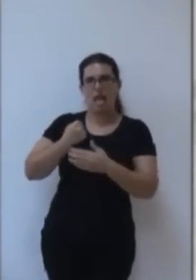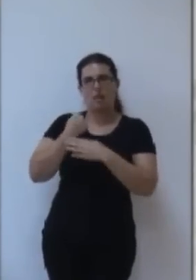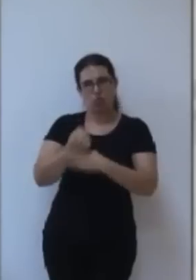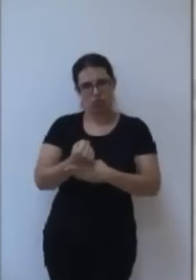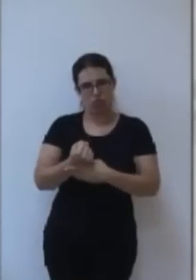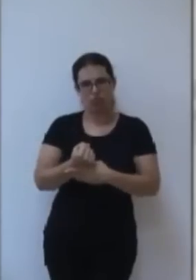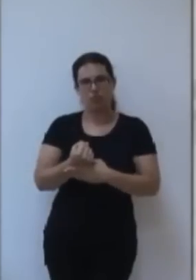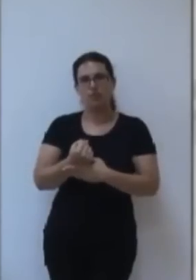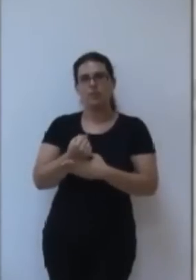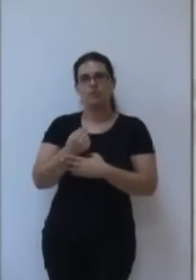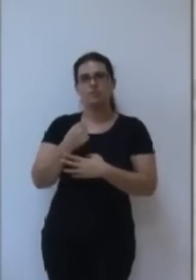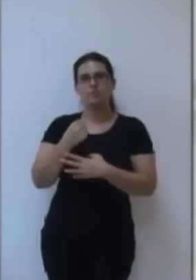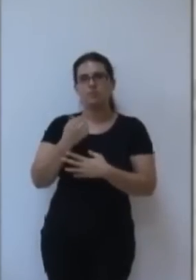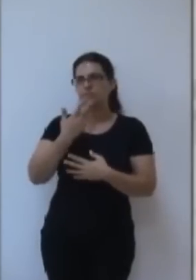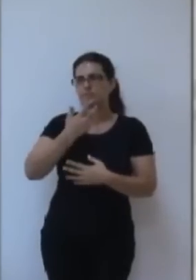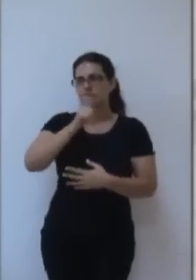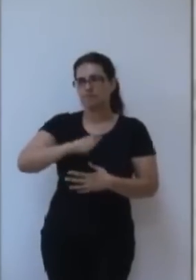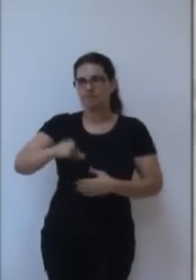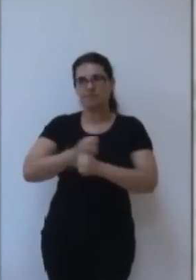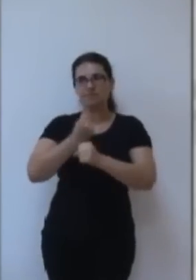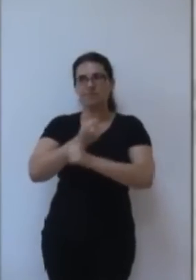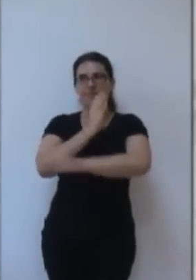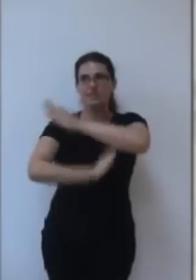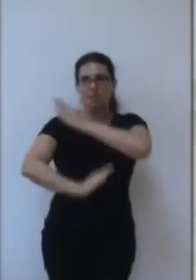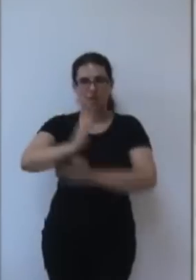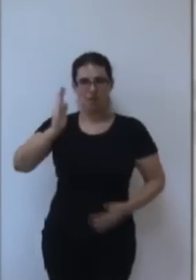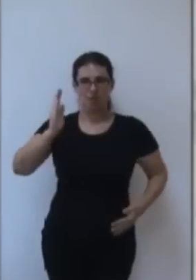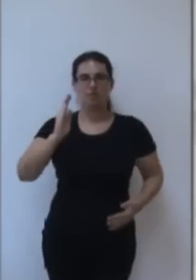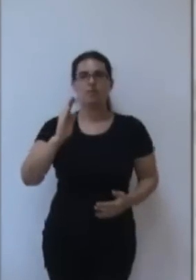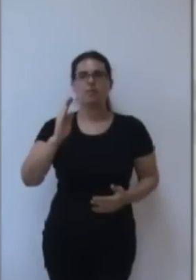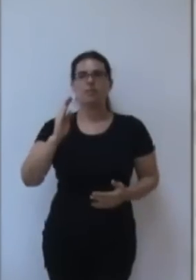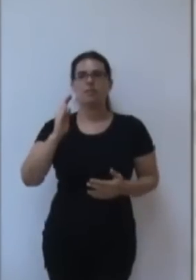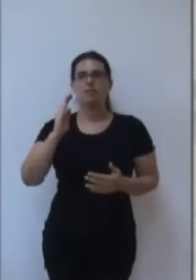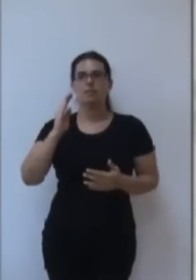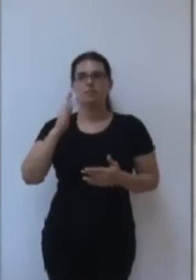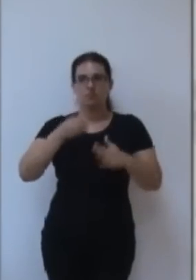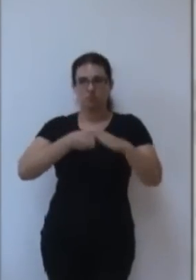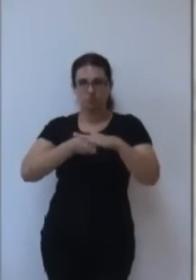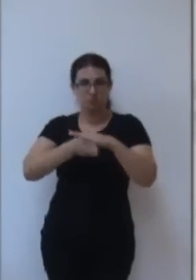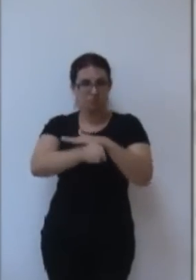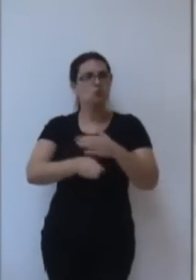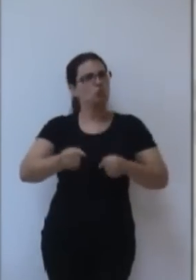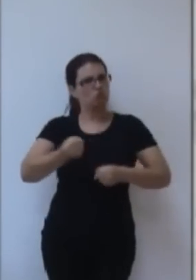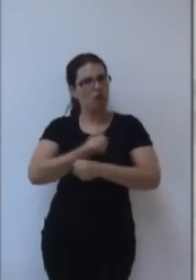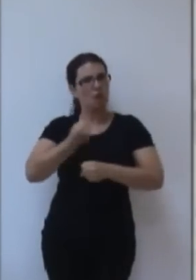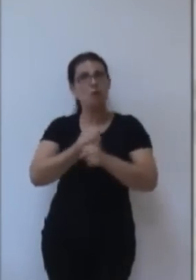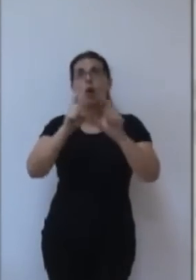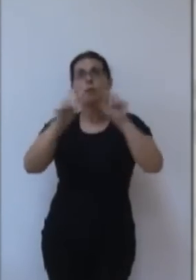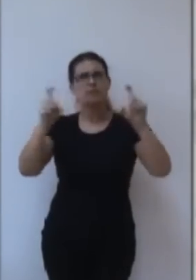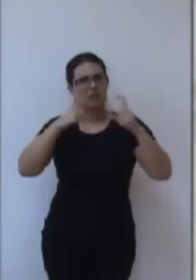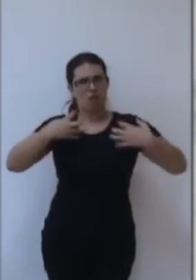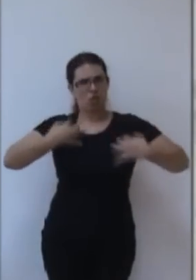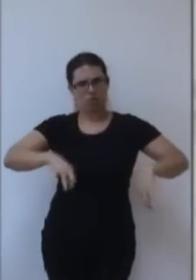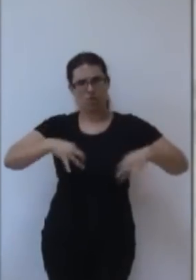que el trabajador con discapacidad intelectual, en este caso, accede a un trabajo en una empresa ordinaria,